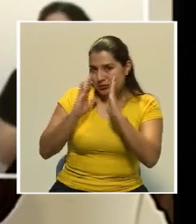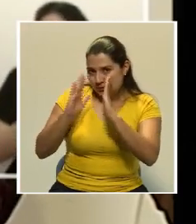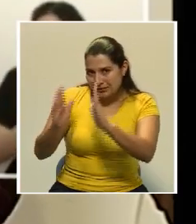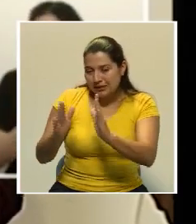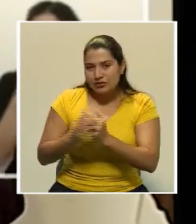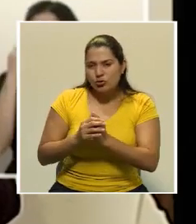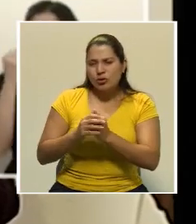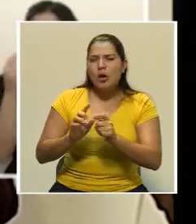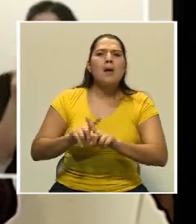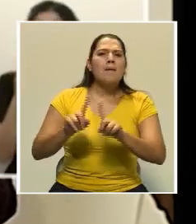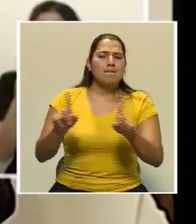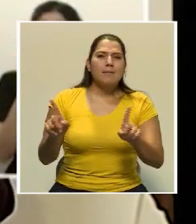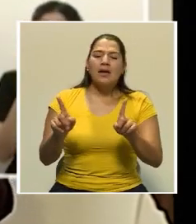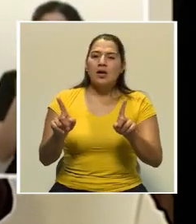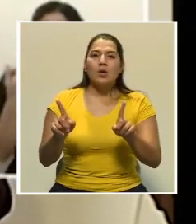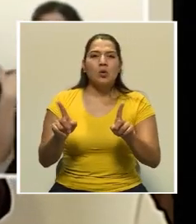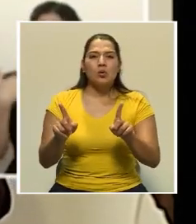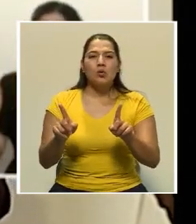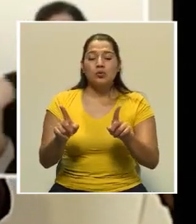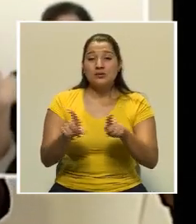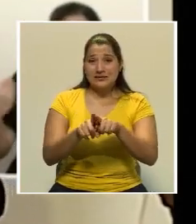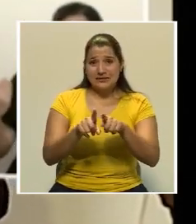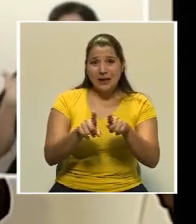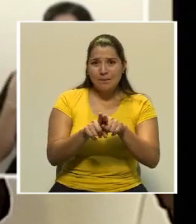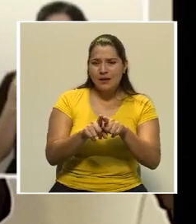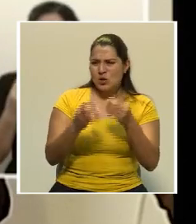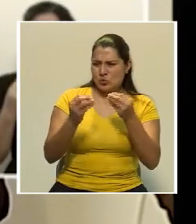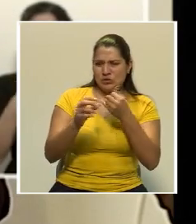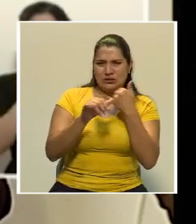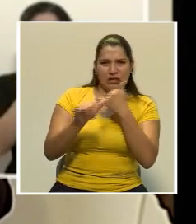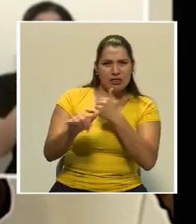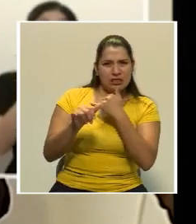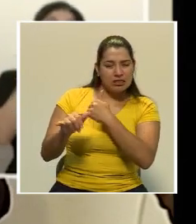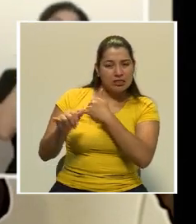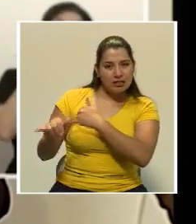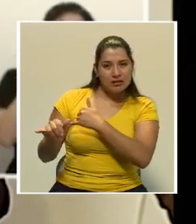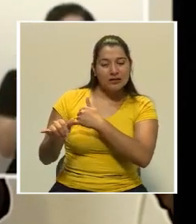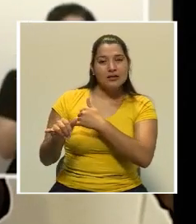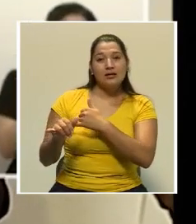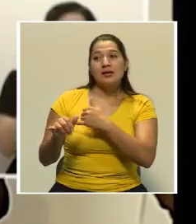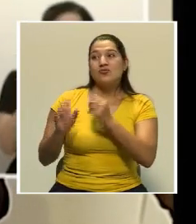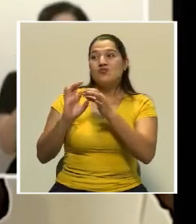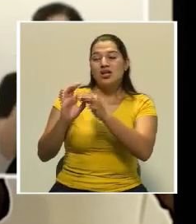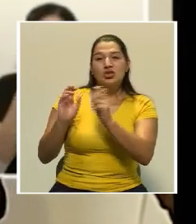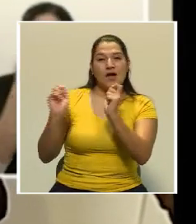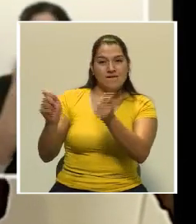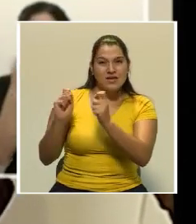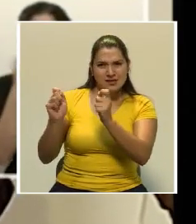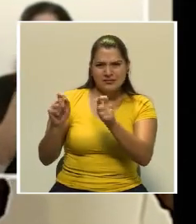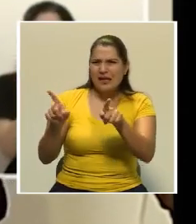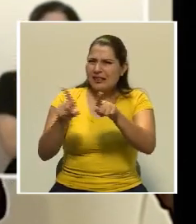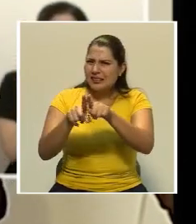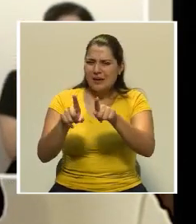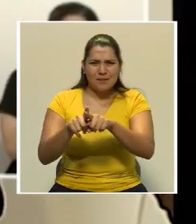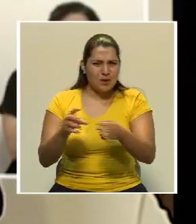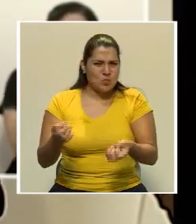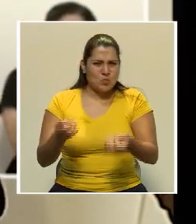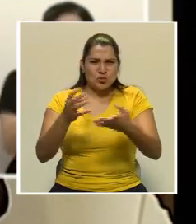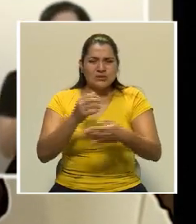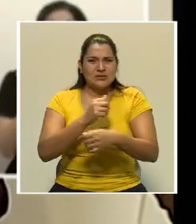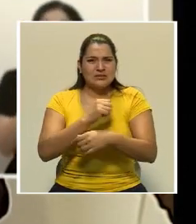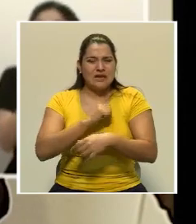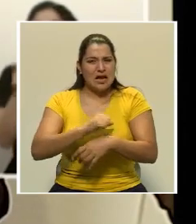hay mucha demanda en muchas líneas, no solamente en la atención de los eventos por fiestas, sino de múltiples situaciones